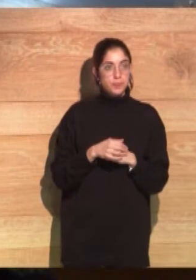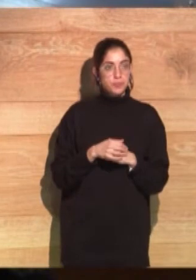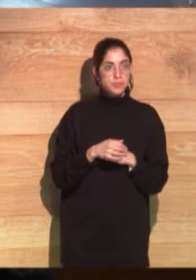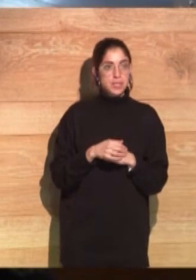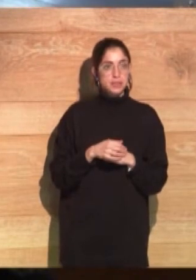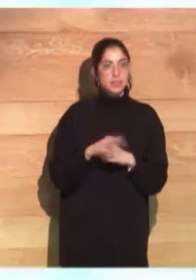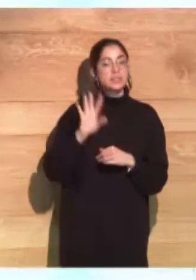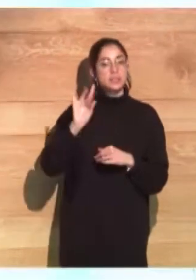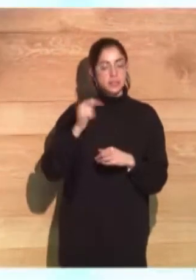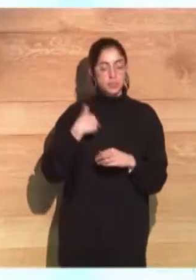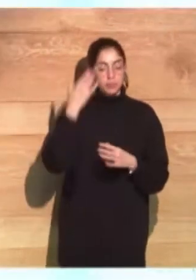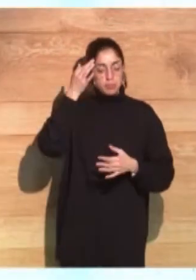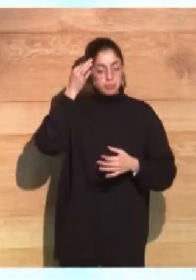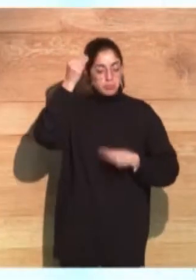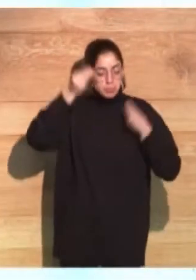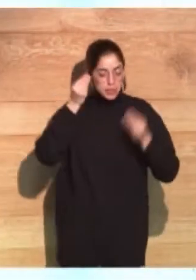Sí, lo creo.